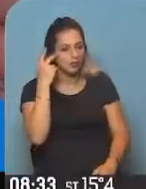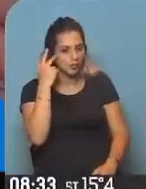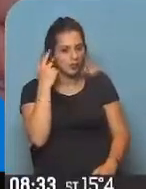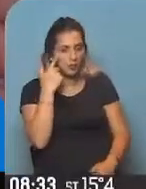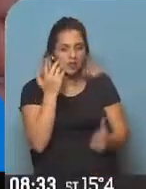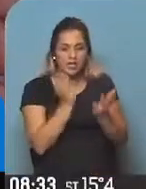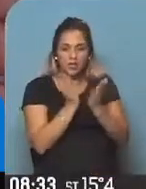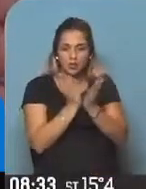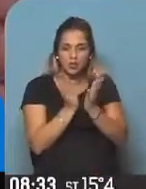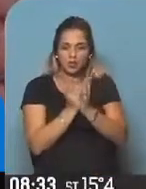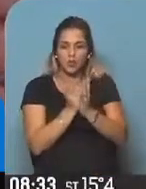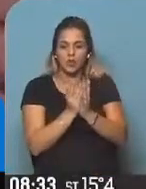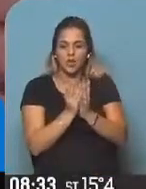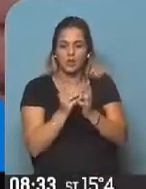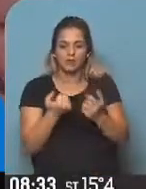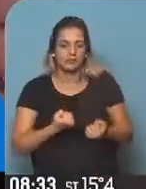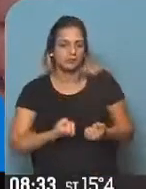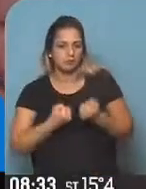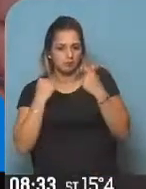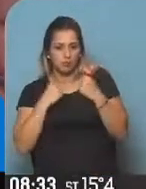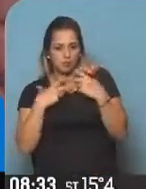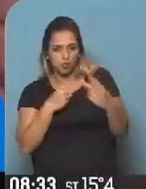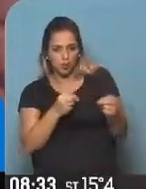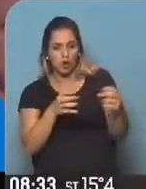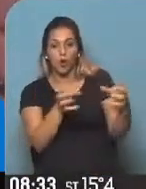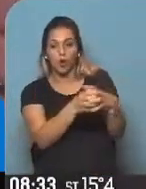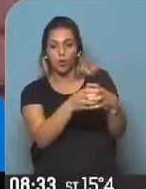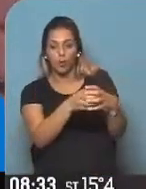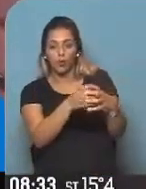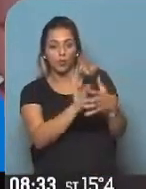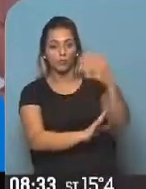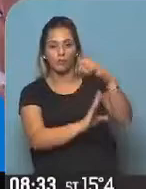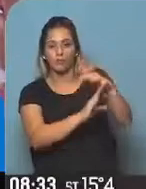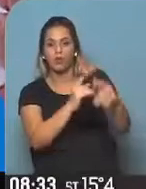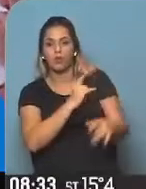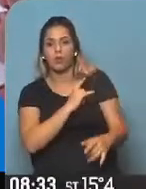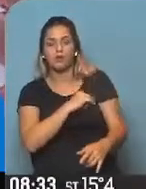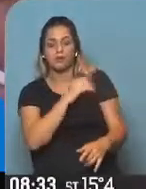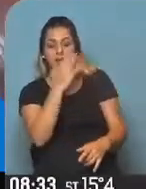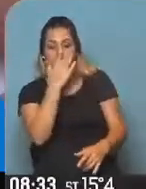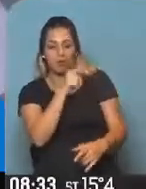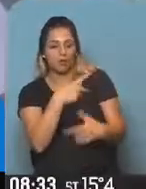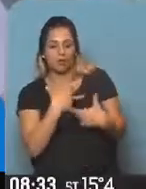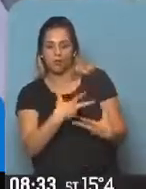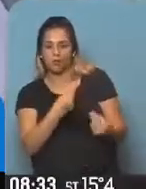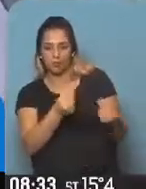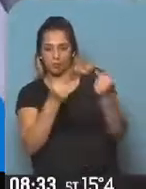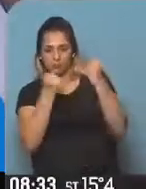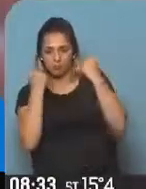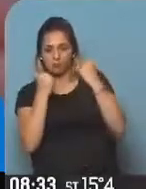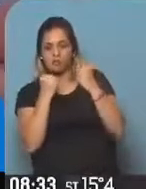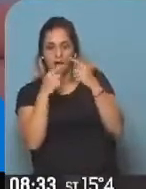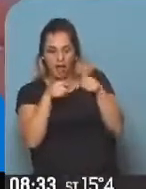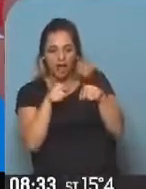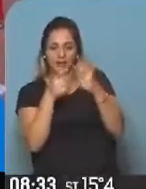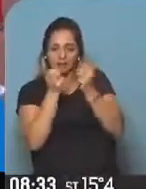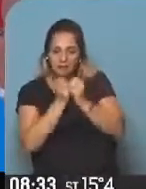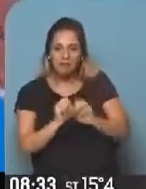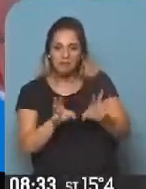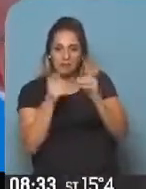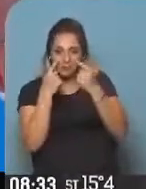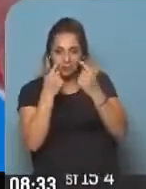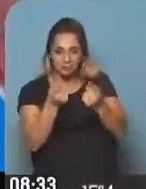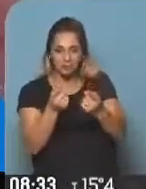estudiantes que se rebelan contra la organización que gobierna la universidad de córdoba y ahí arranca todo esto mirarlos ahí todos